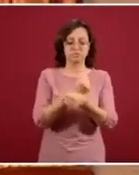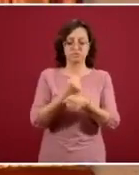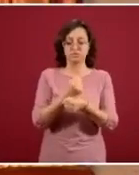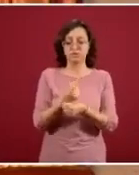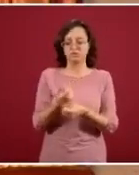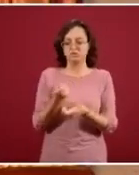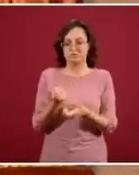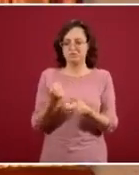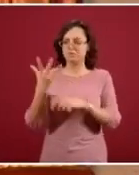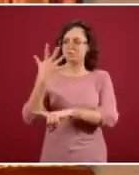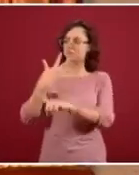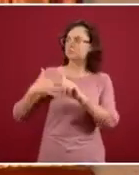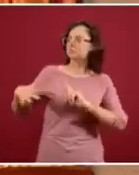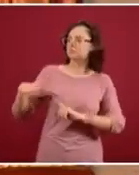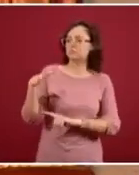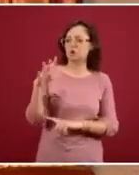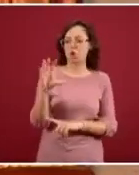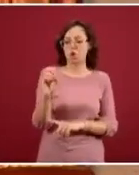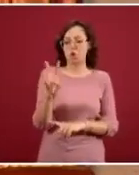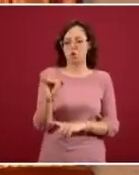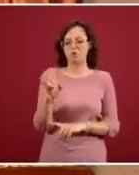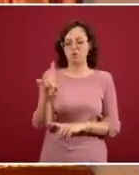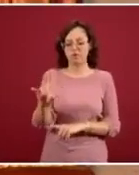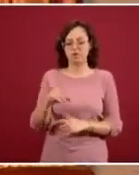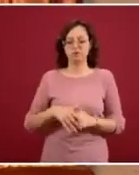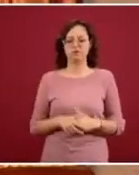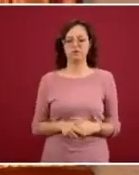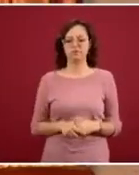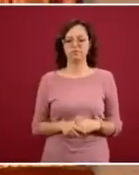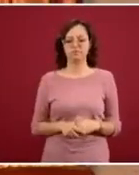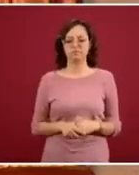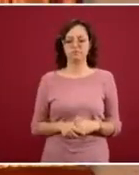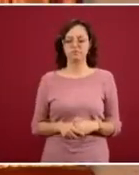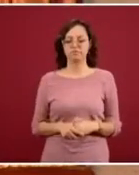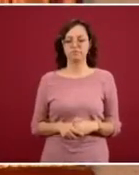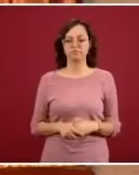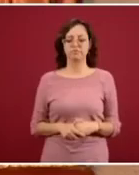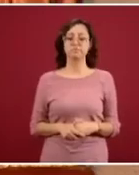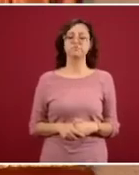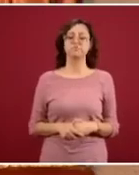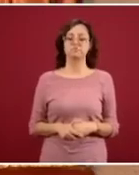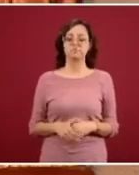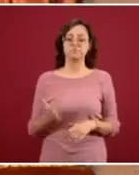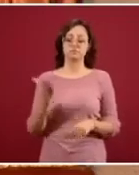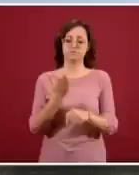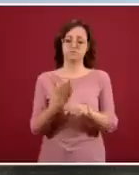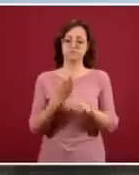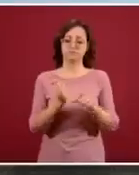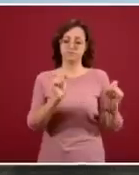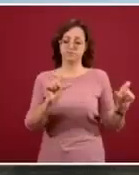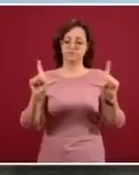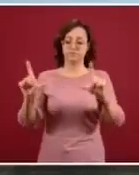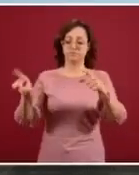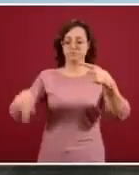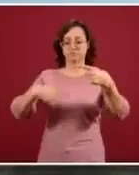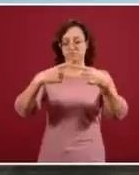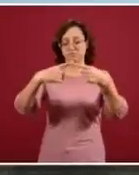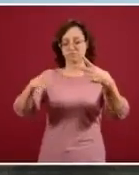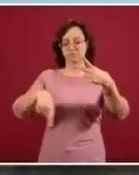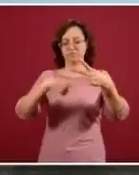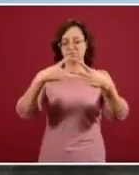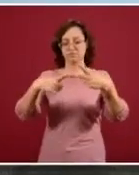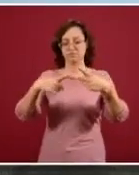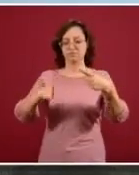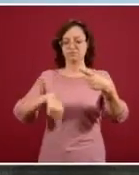COVID. Entonces, para optimizar esta presentación voy a abordar dos puntos. El primer punto es